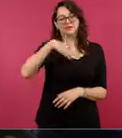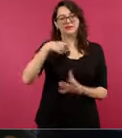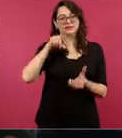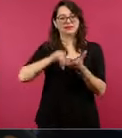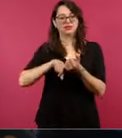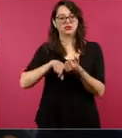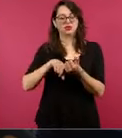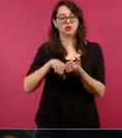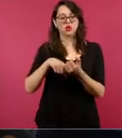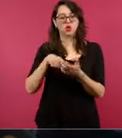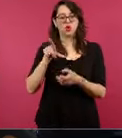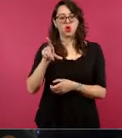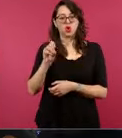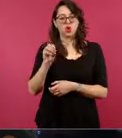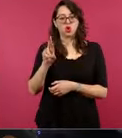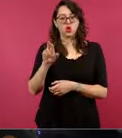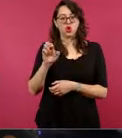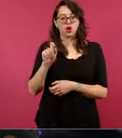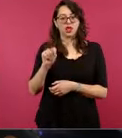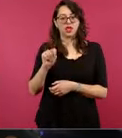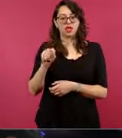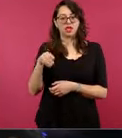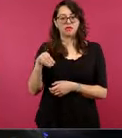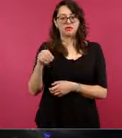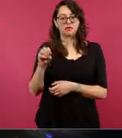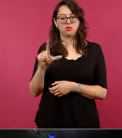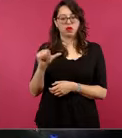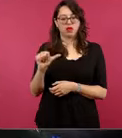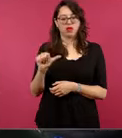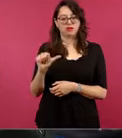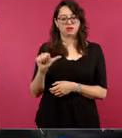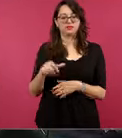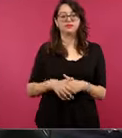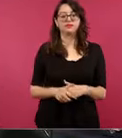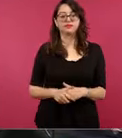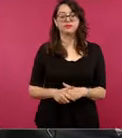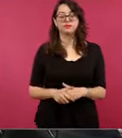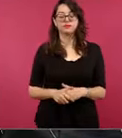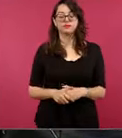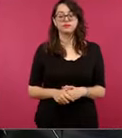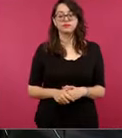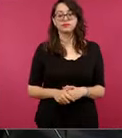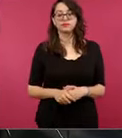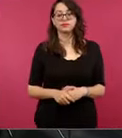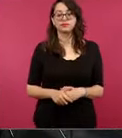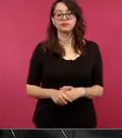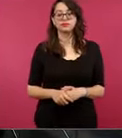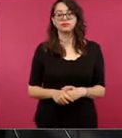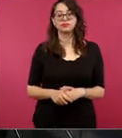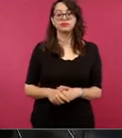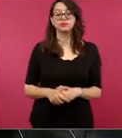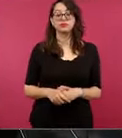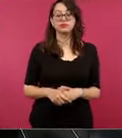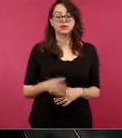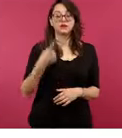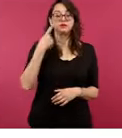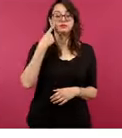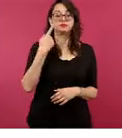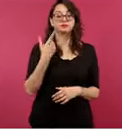eso, mire, es ahora lo que Proceso fue. Proceso es la revista Proceso, que dirigía don Julio